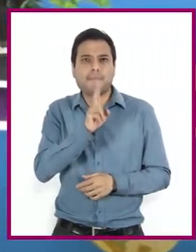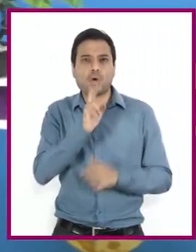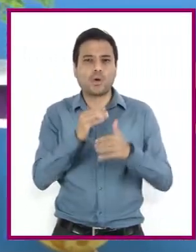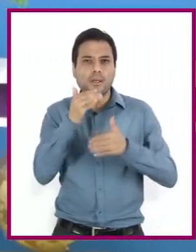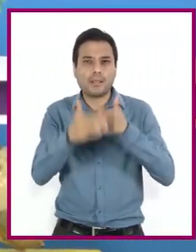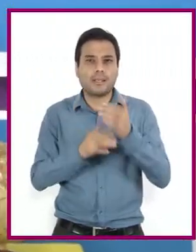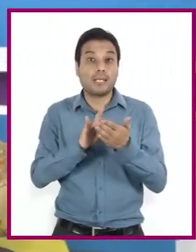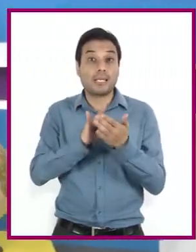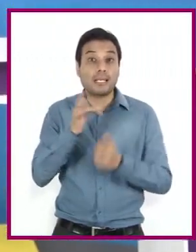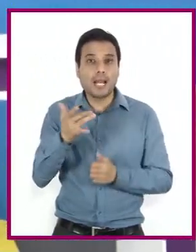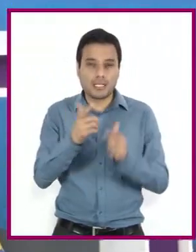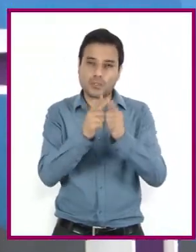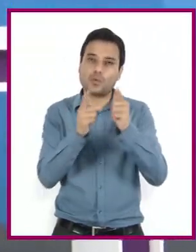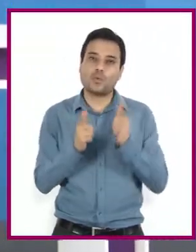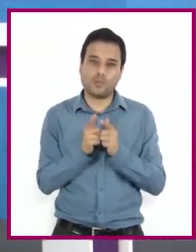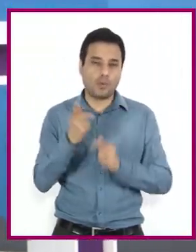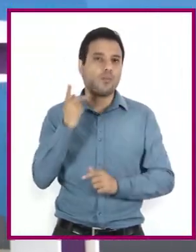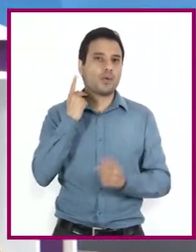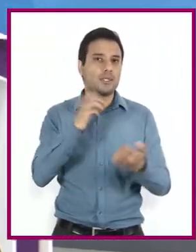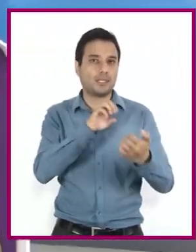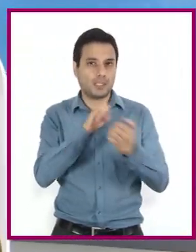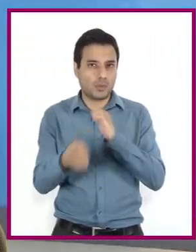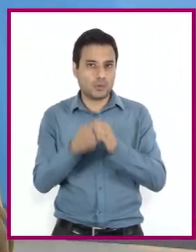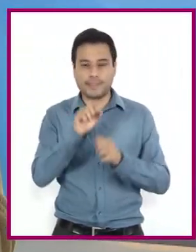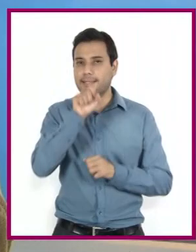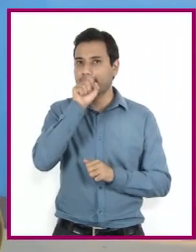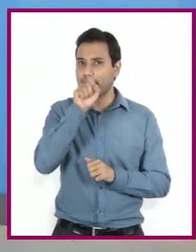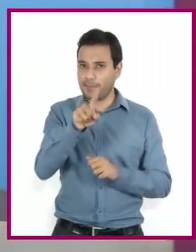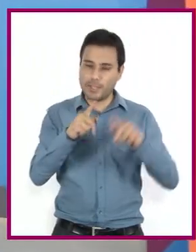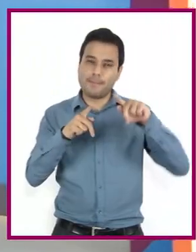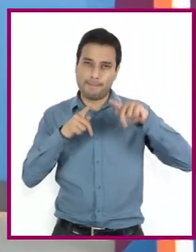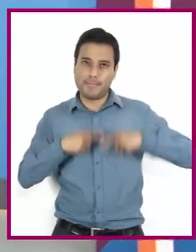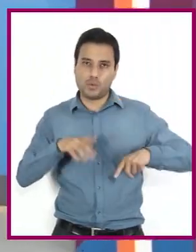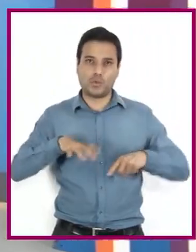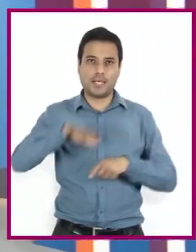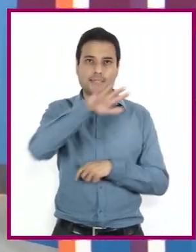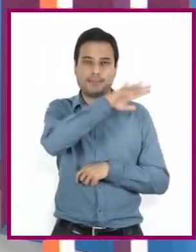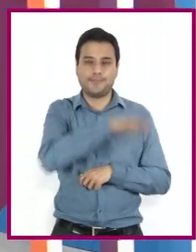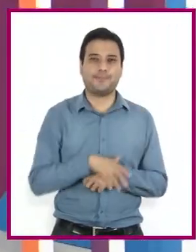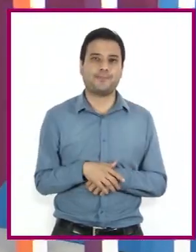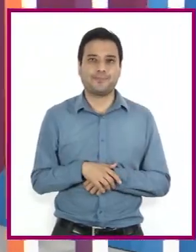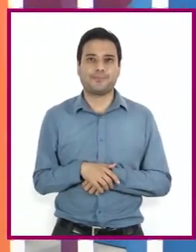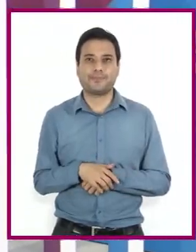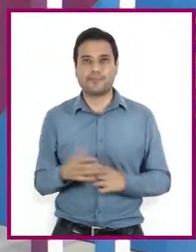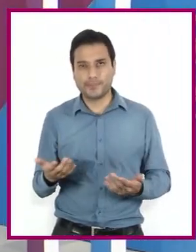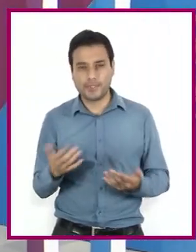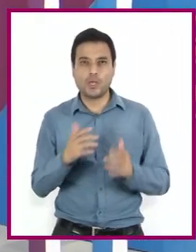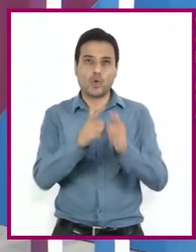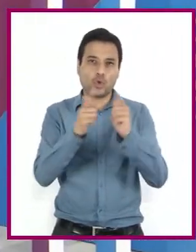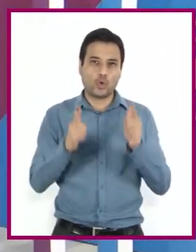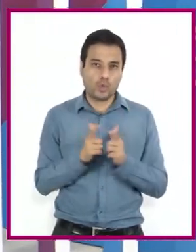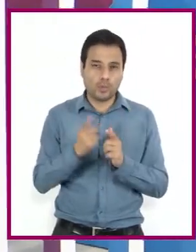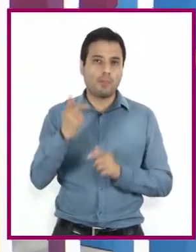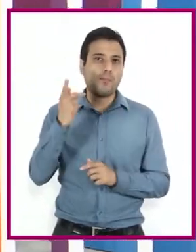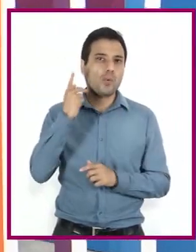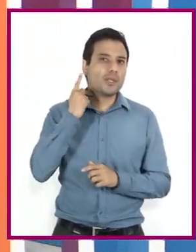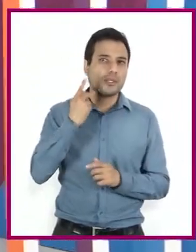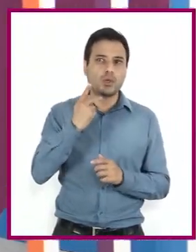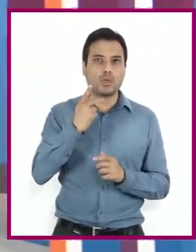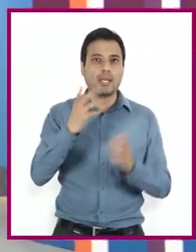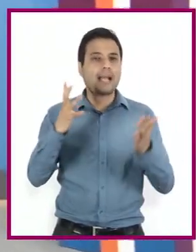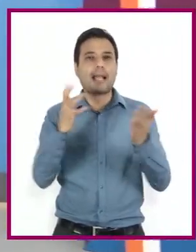partidos de oposición y la ciudadanía. La alternancia en el poder, como expliqué, fue